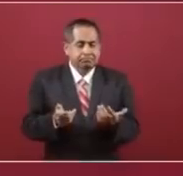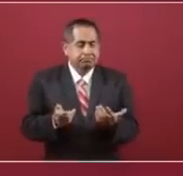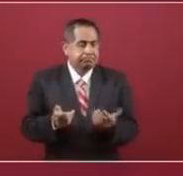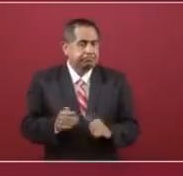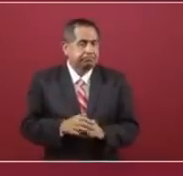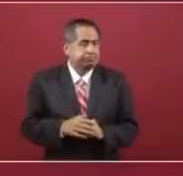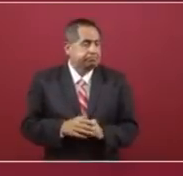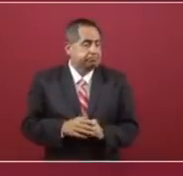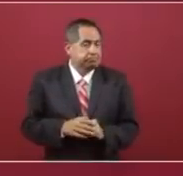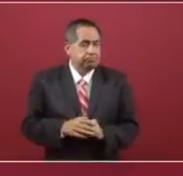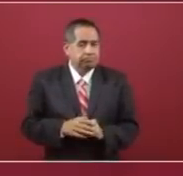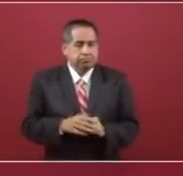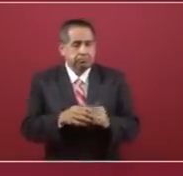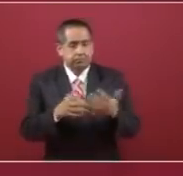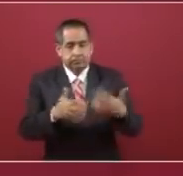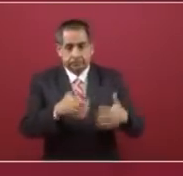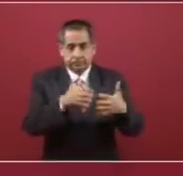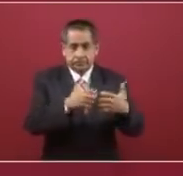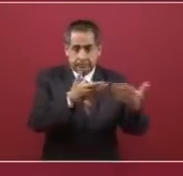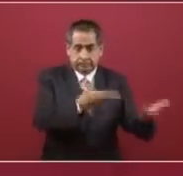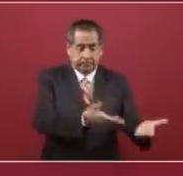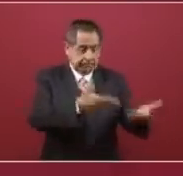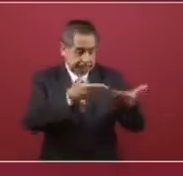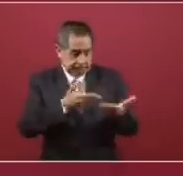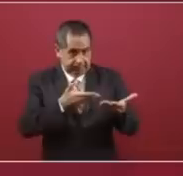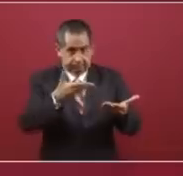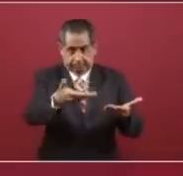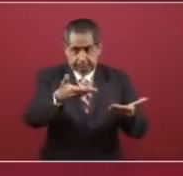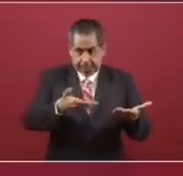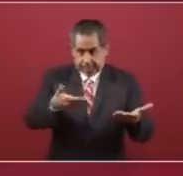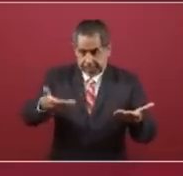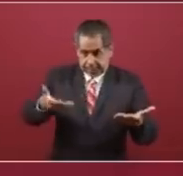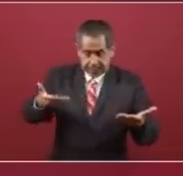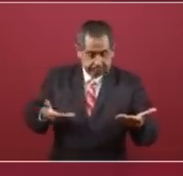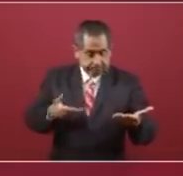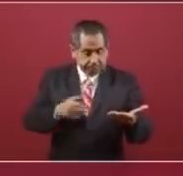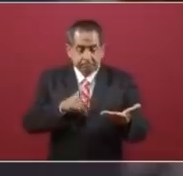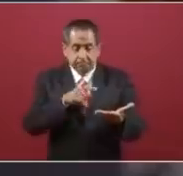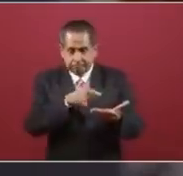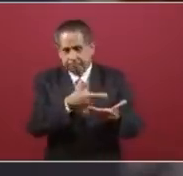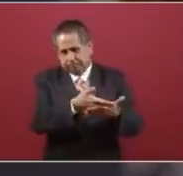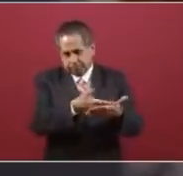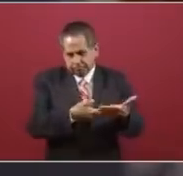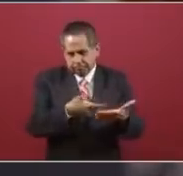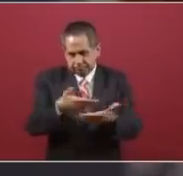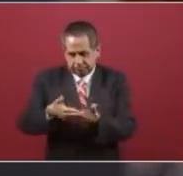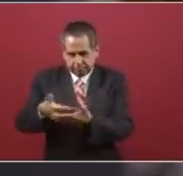este presenten una propuesta